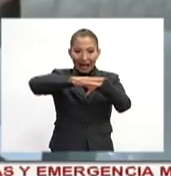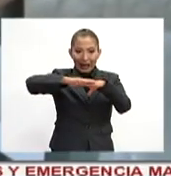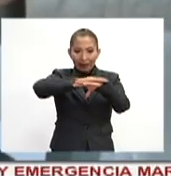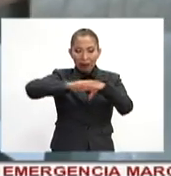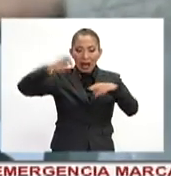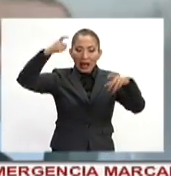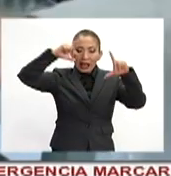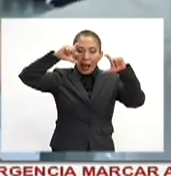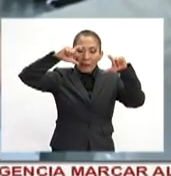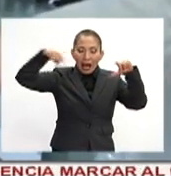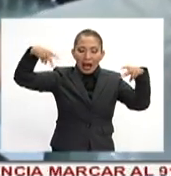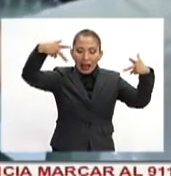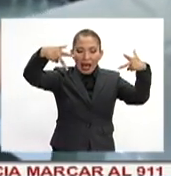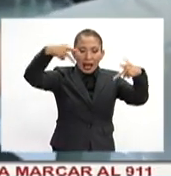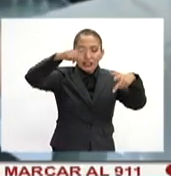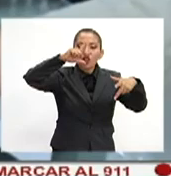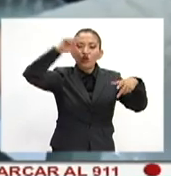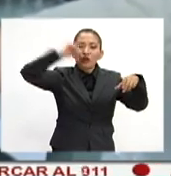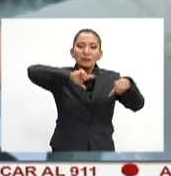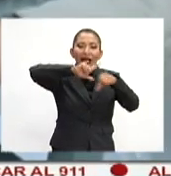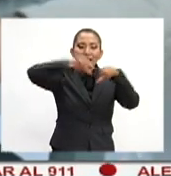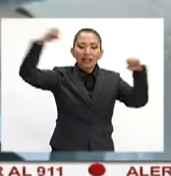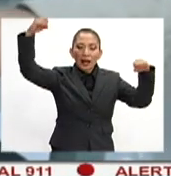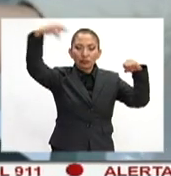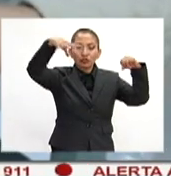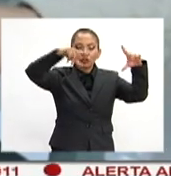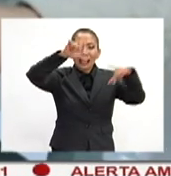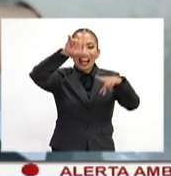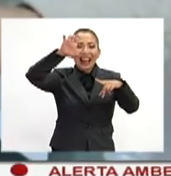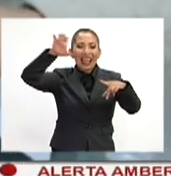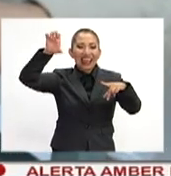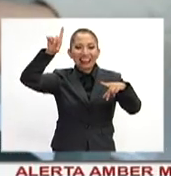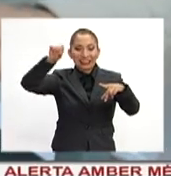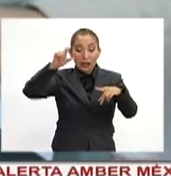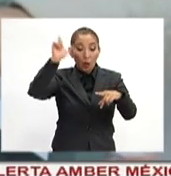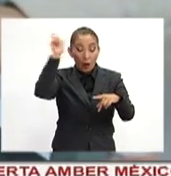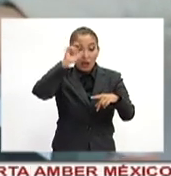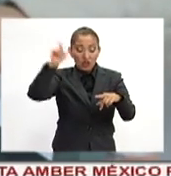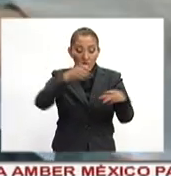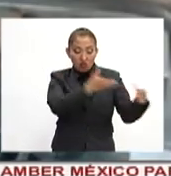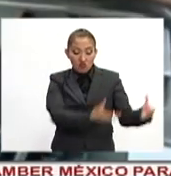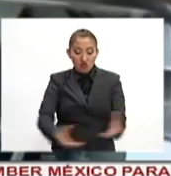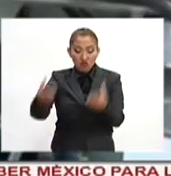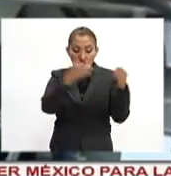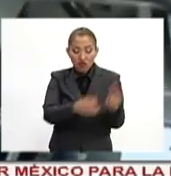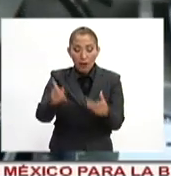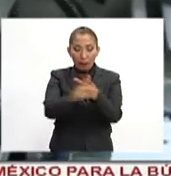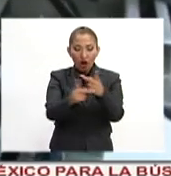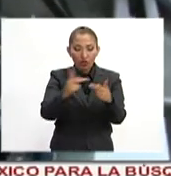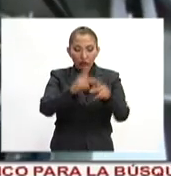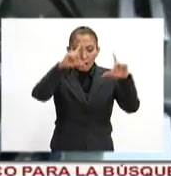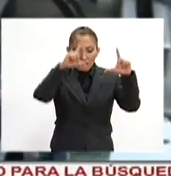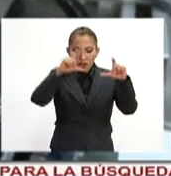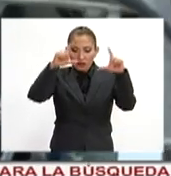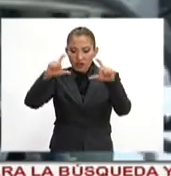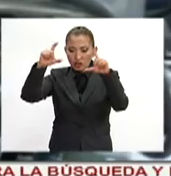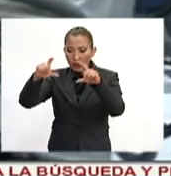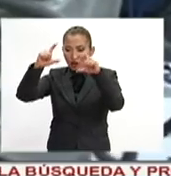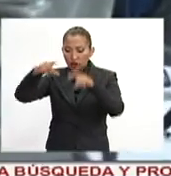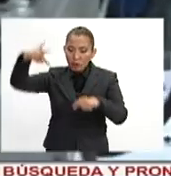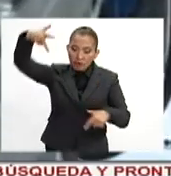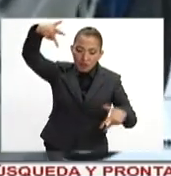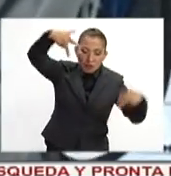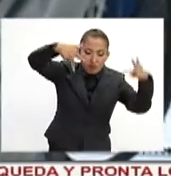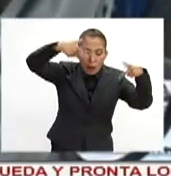colocan cámaras e iluminación específica conformada por LEDs, que al momento de pasar los productos se les toma una fotografía desde